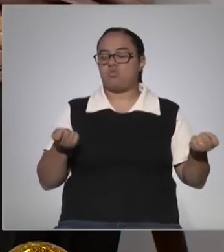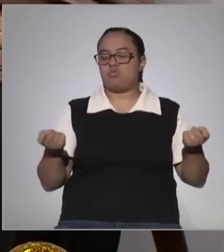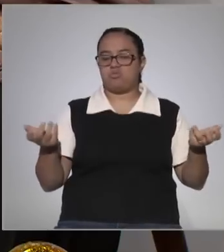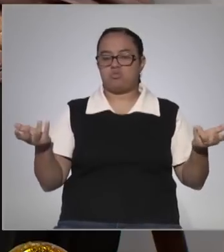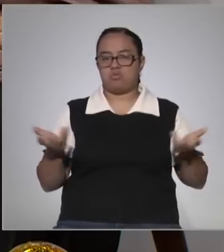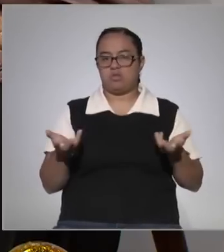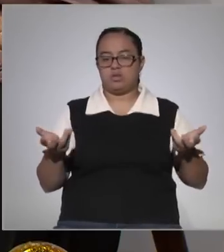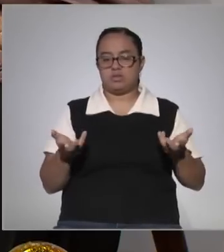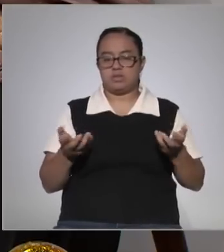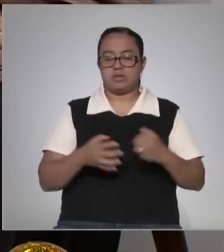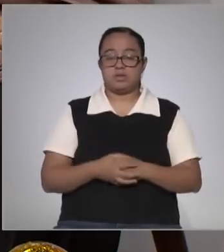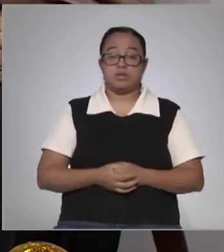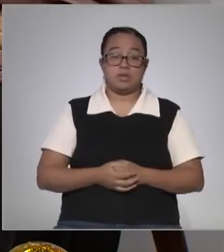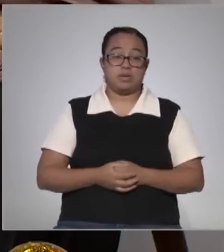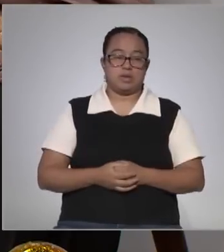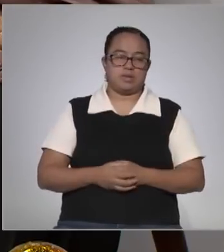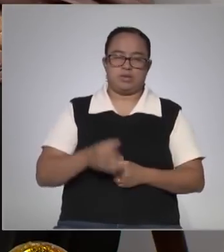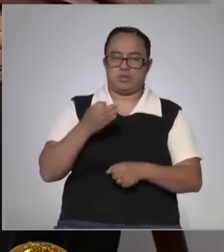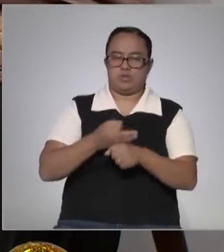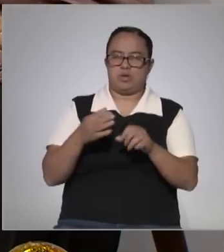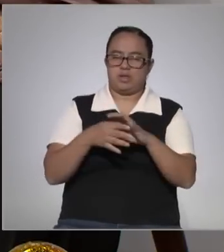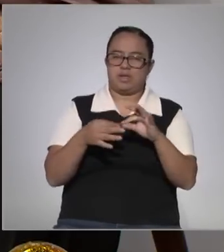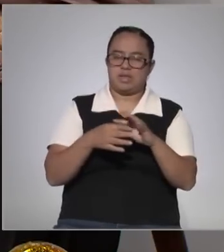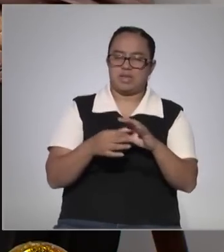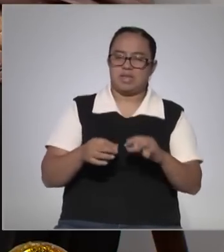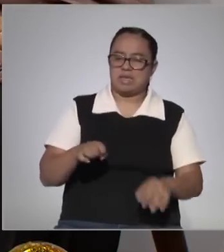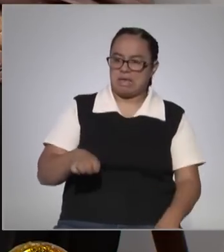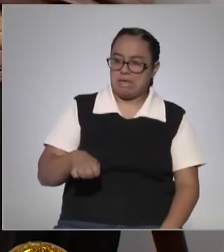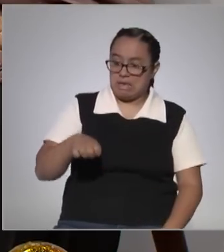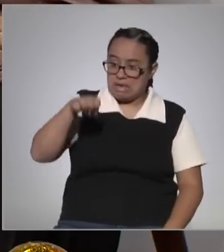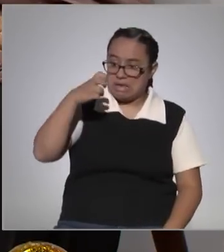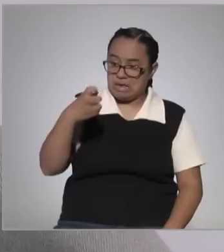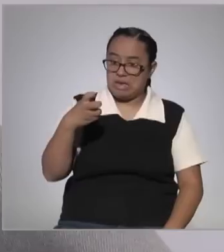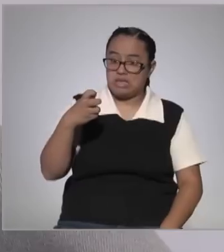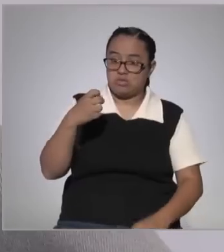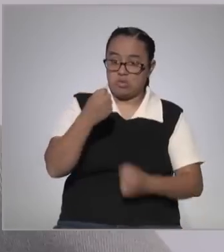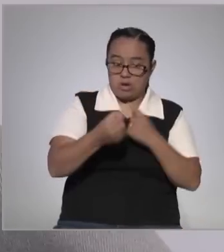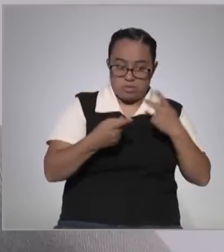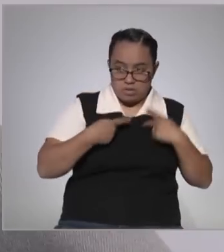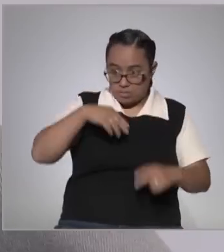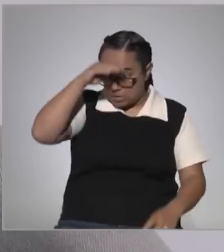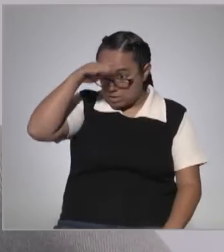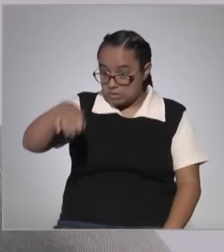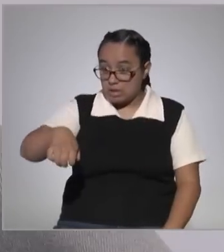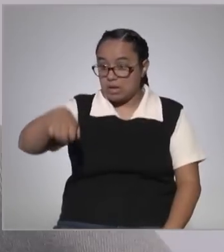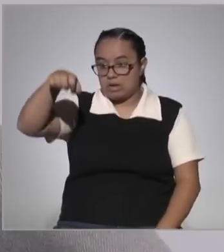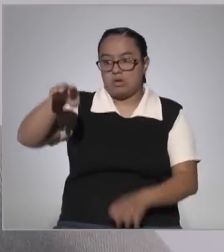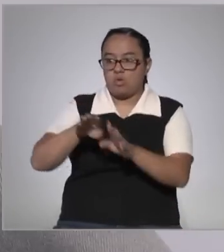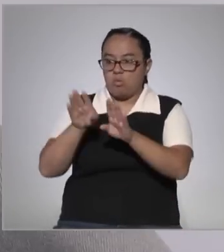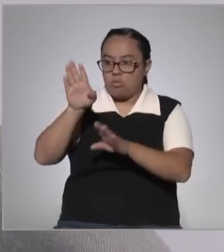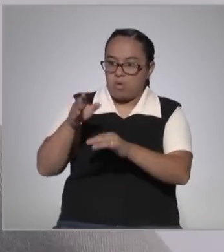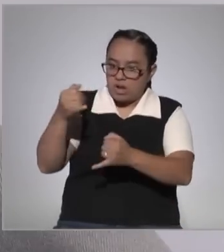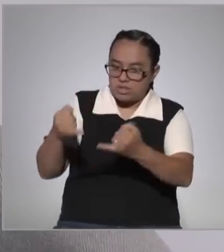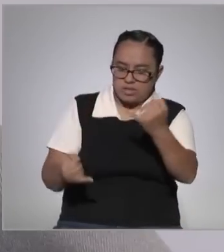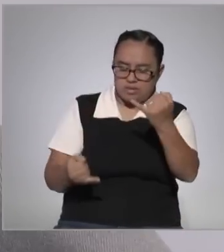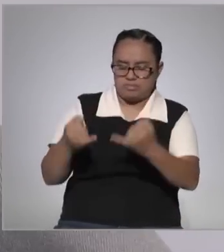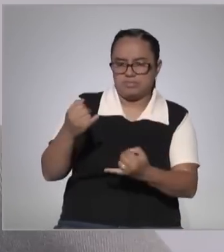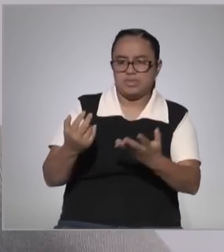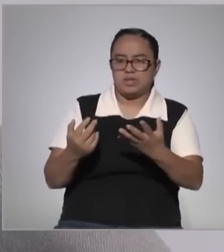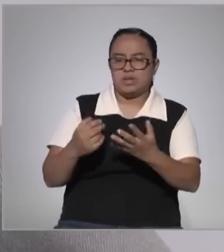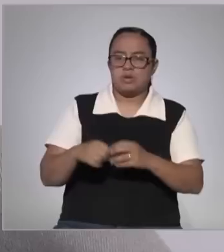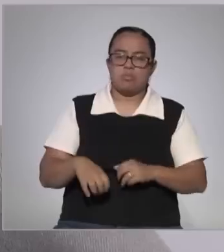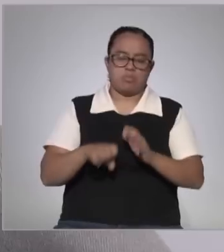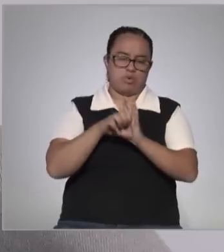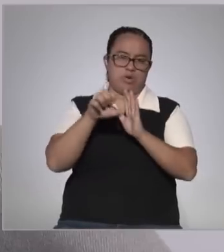Y ahorita se comentaba del edadismo. La edad es un prejuicio grandísimo, porque pareciera que el